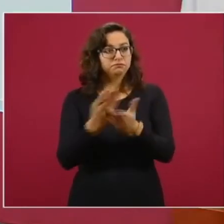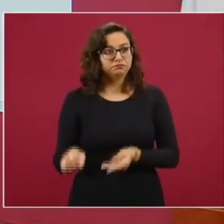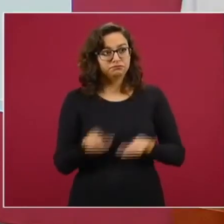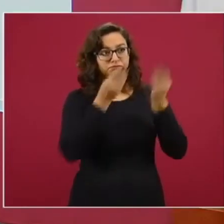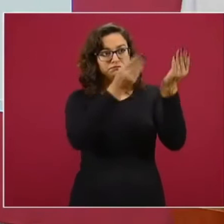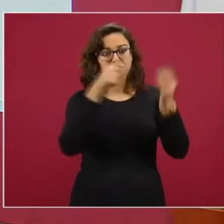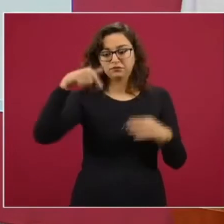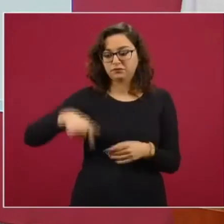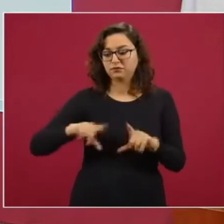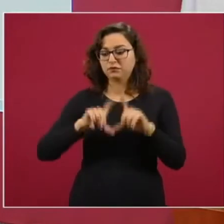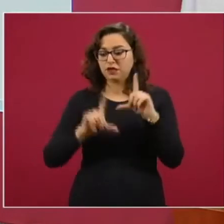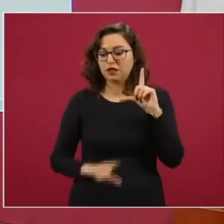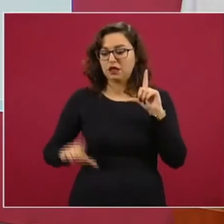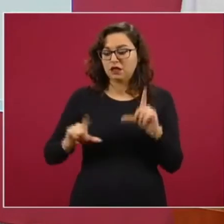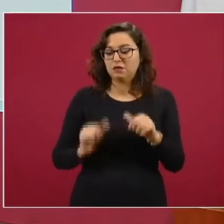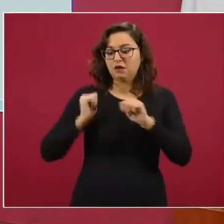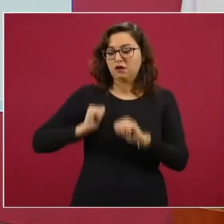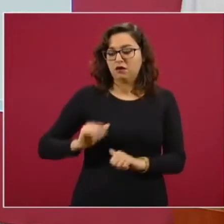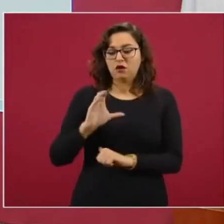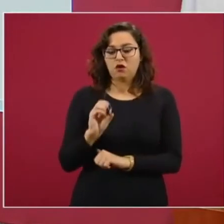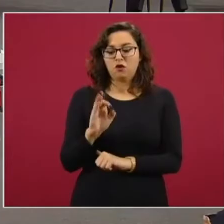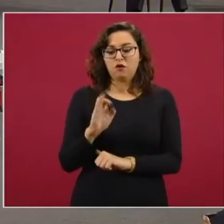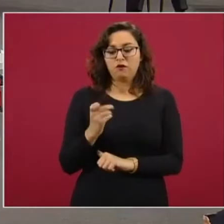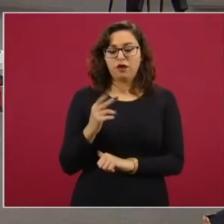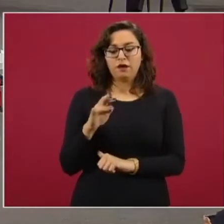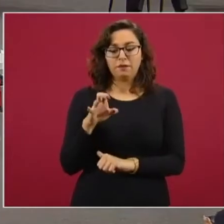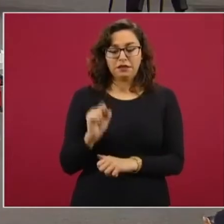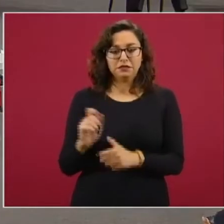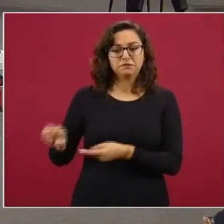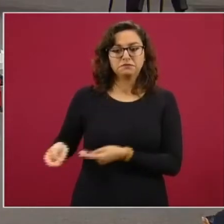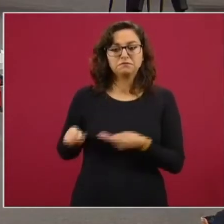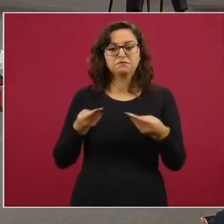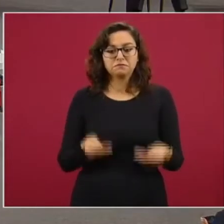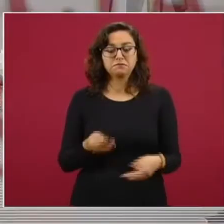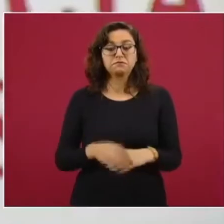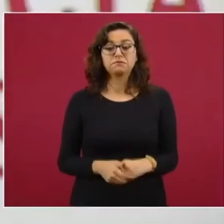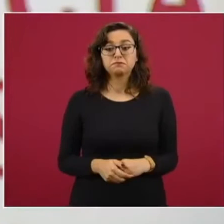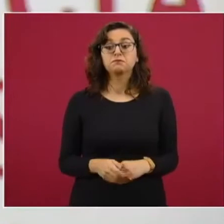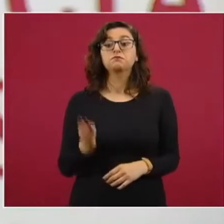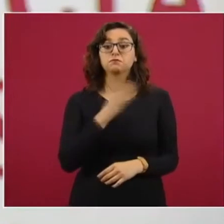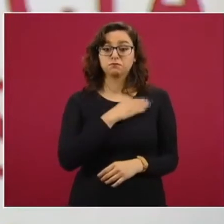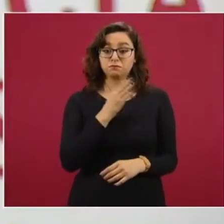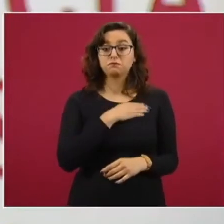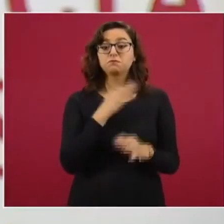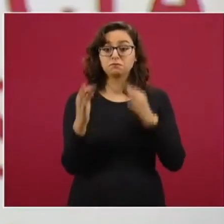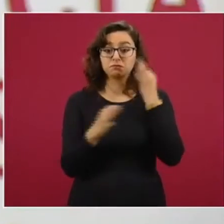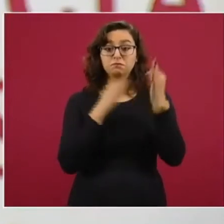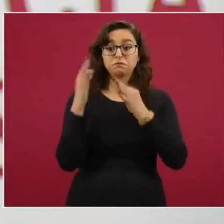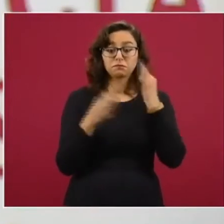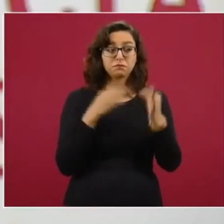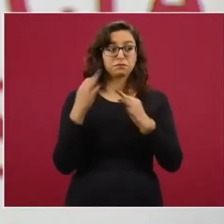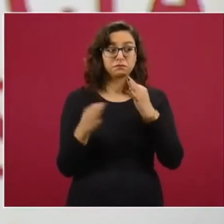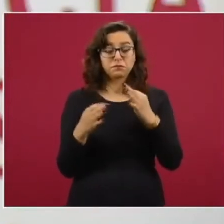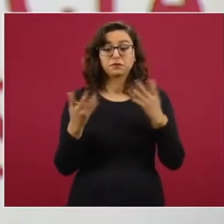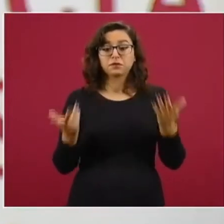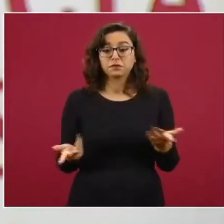las autoridades regulatorias de la Secretaría de Salud. Buena noticia, quiere decir que la inversión que México hizo,